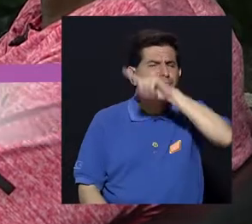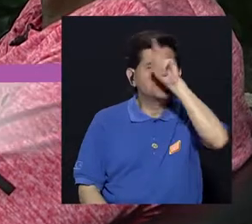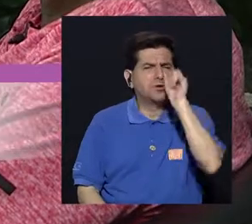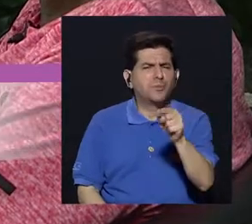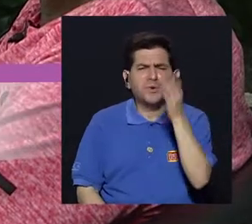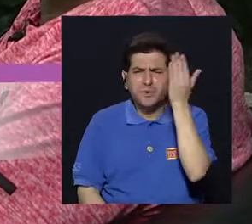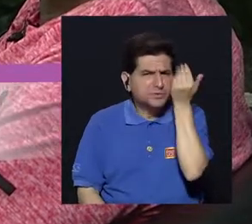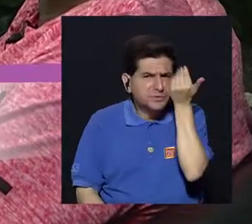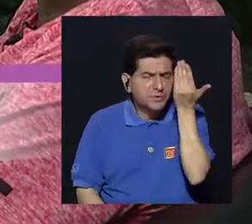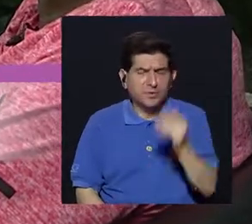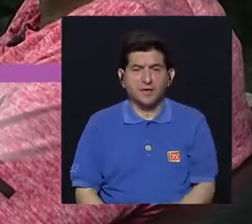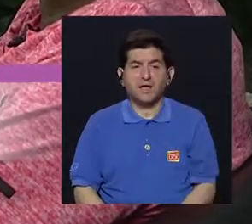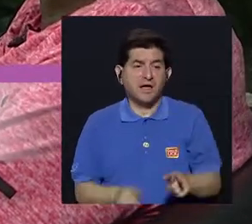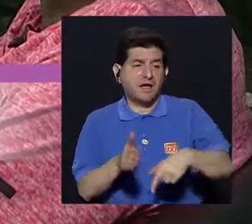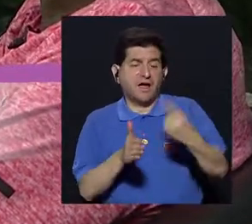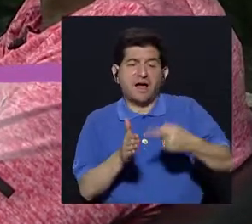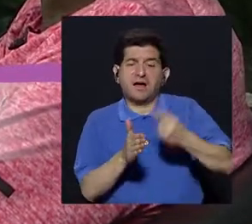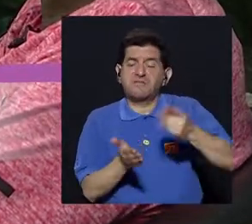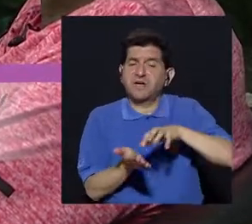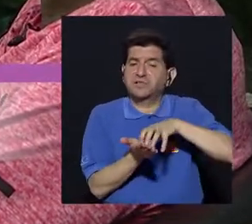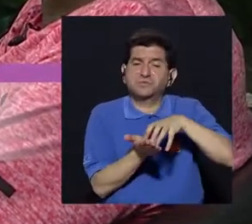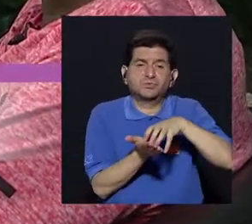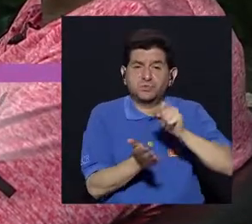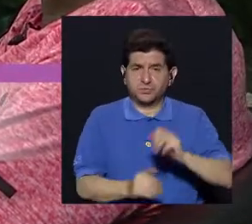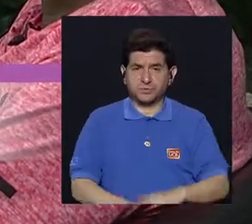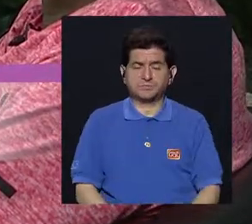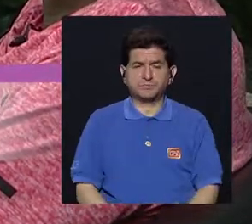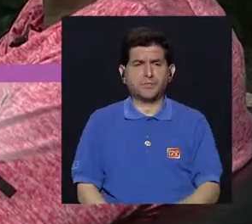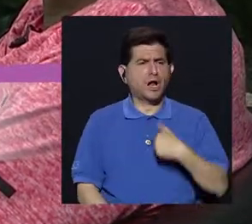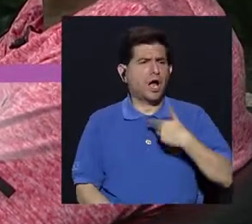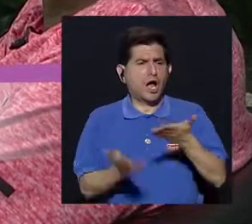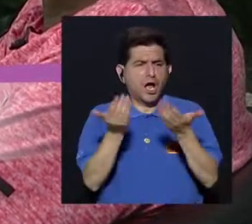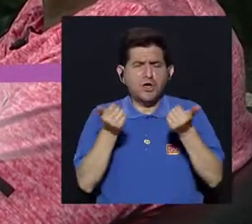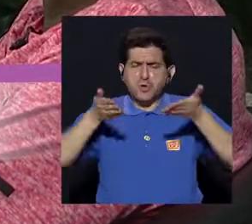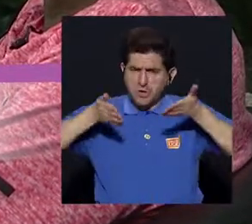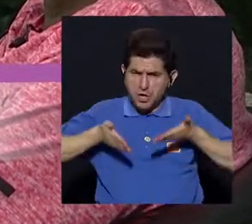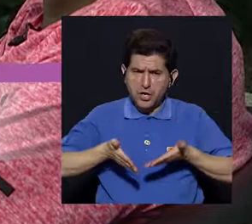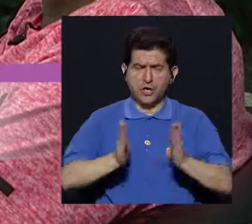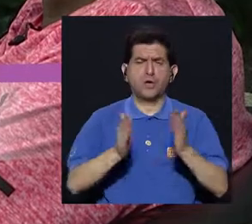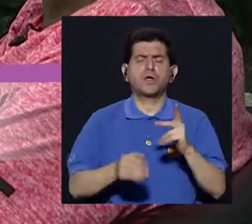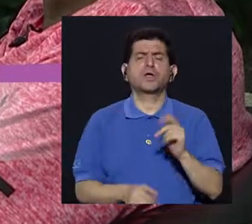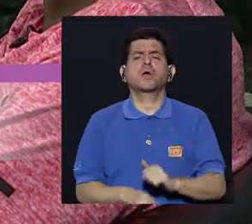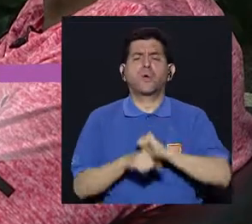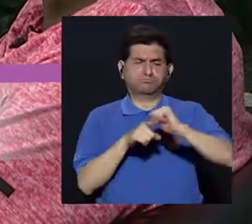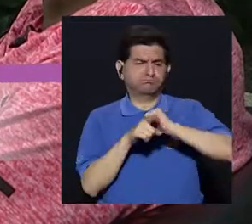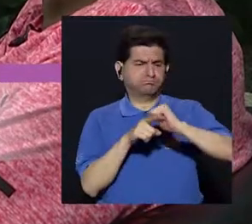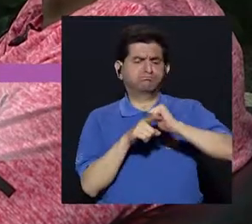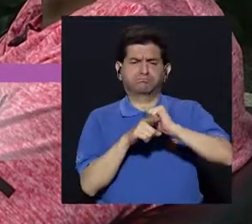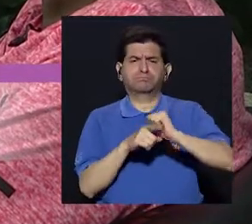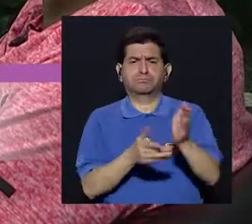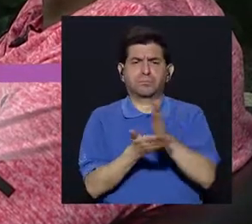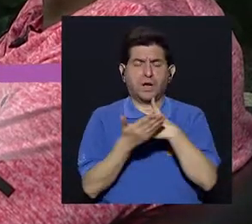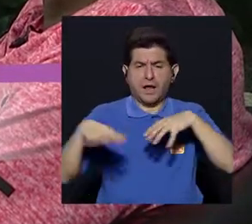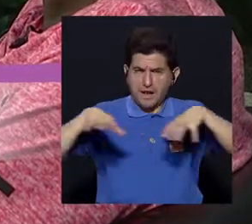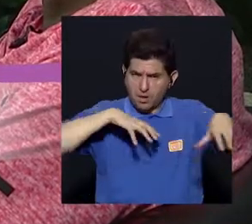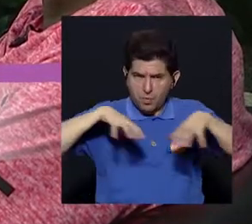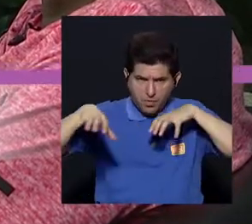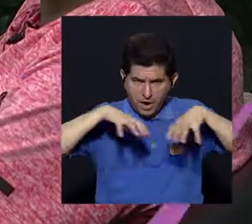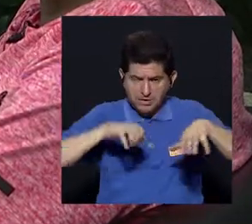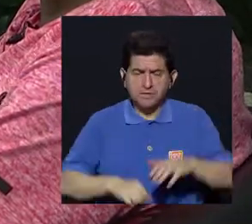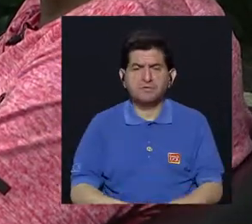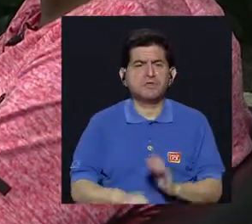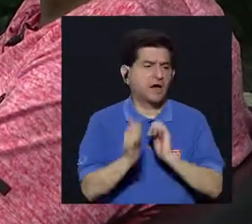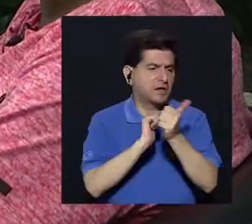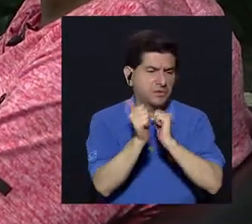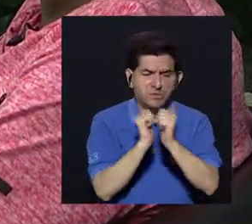pregunto porque a veces surge la duda de que, bueno, yo quiero que mi hijo o mi hija practique alguna disciplina o